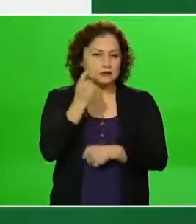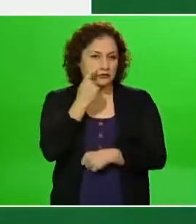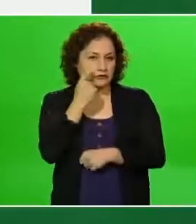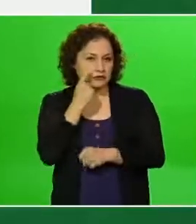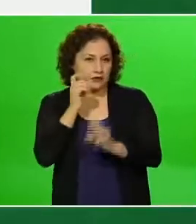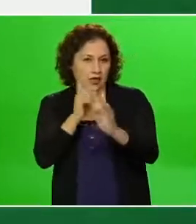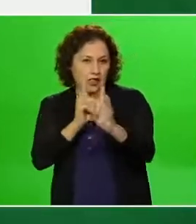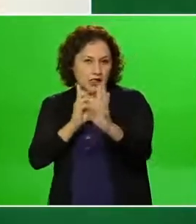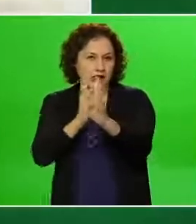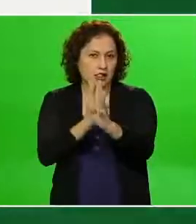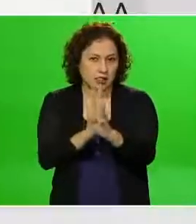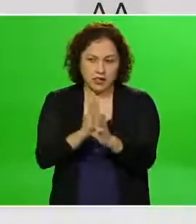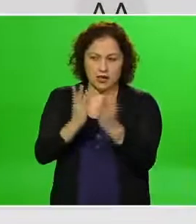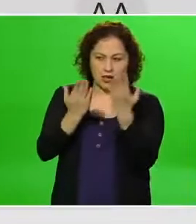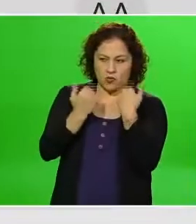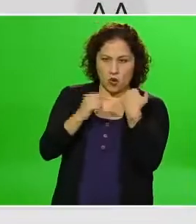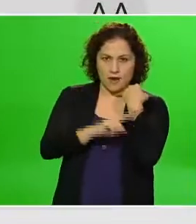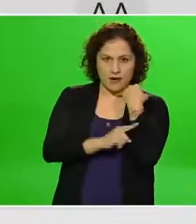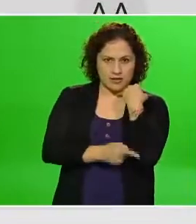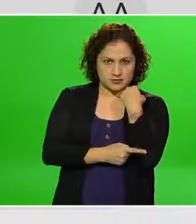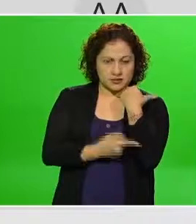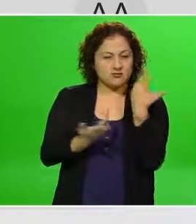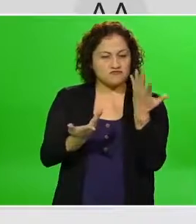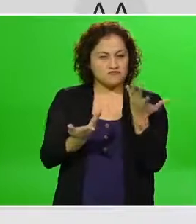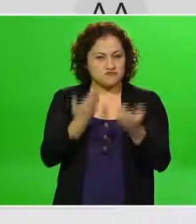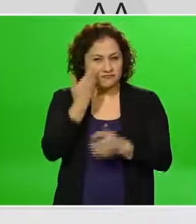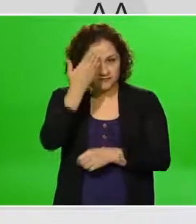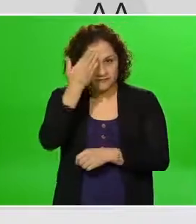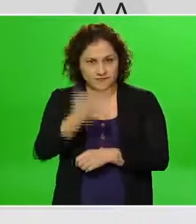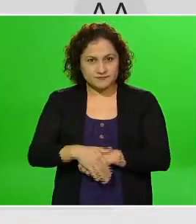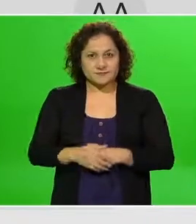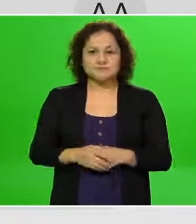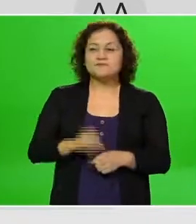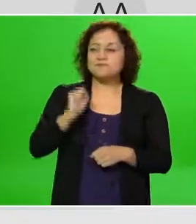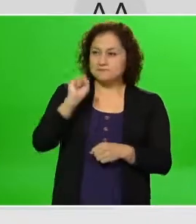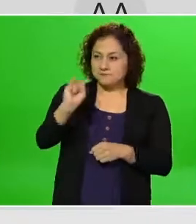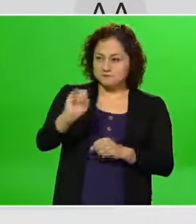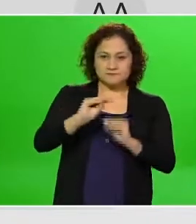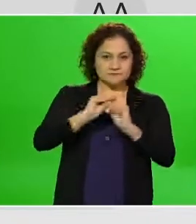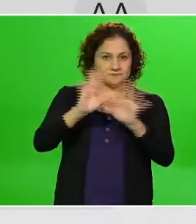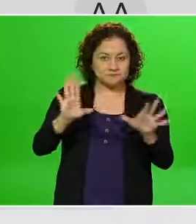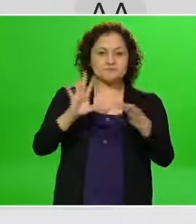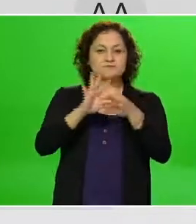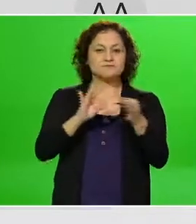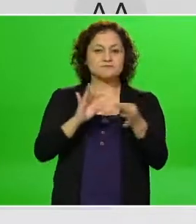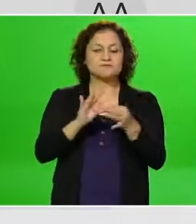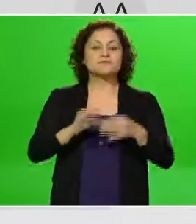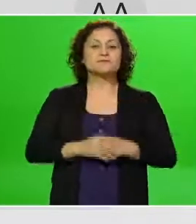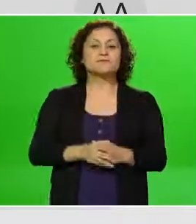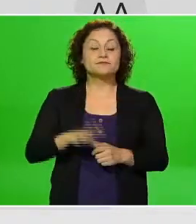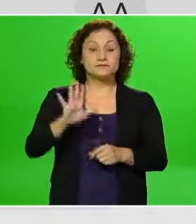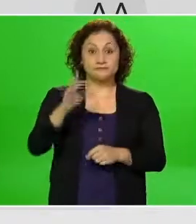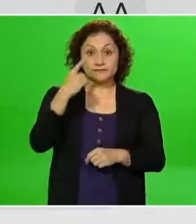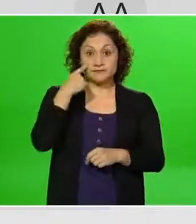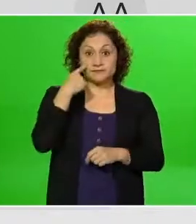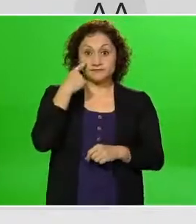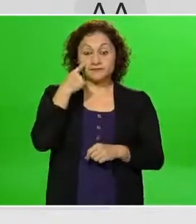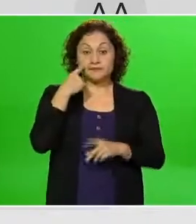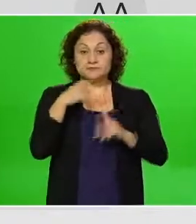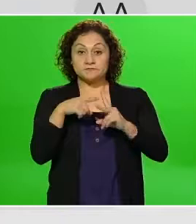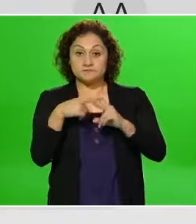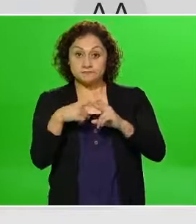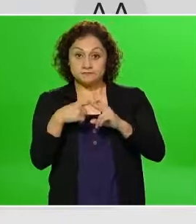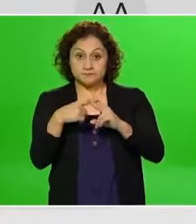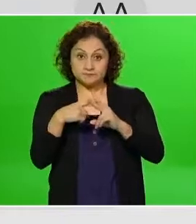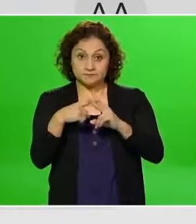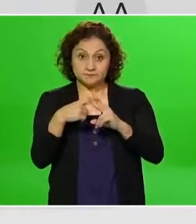noches. Muchas gracias, estimado Juan. Claro, con mucho gusto. De hecho, los números específicos o